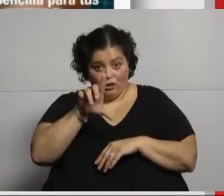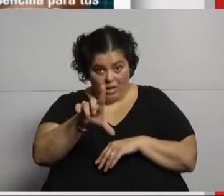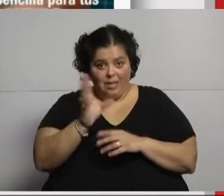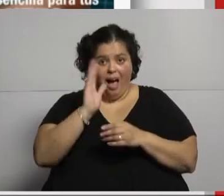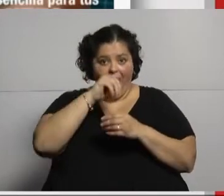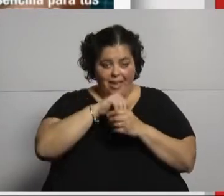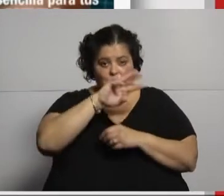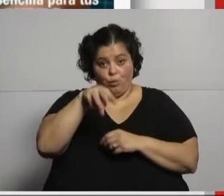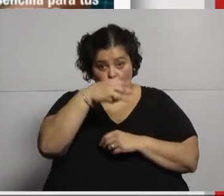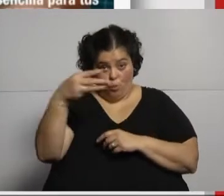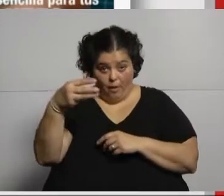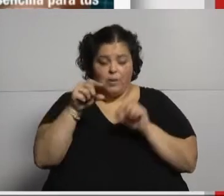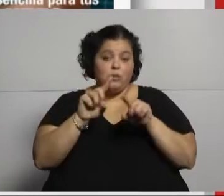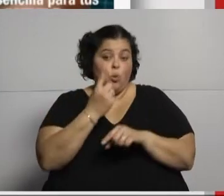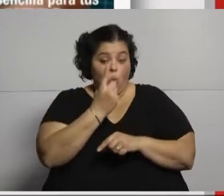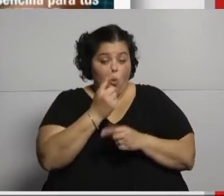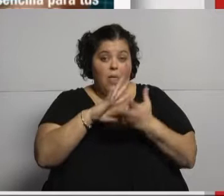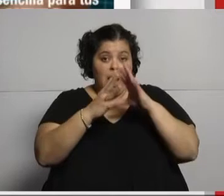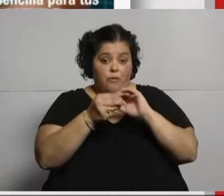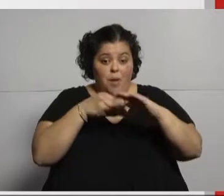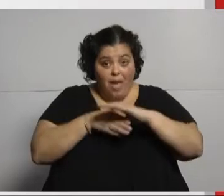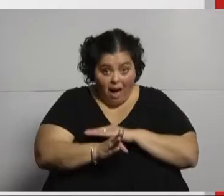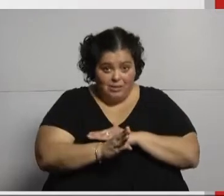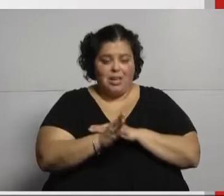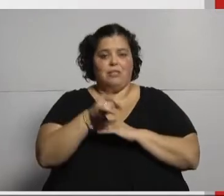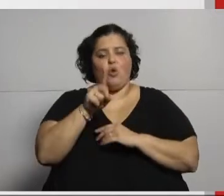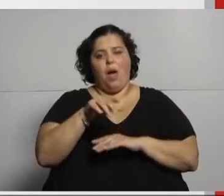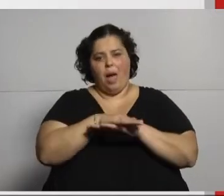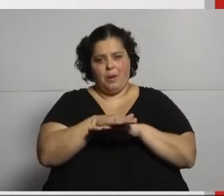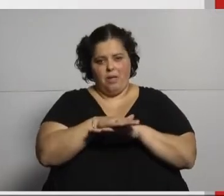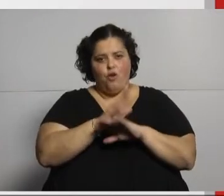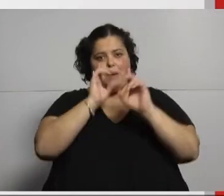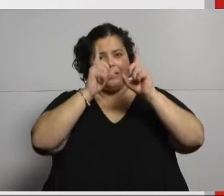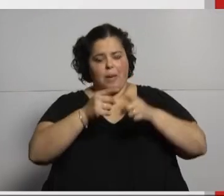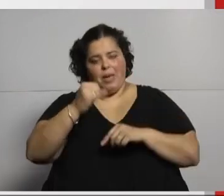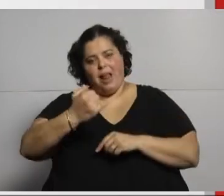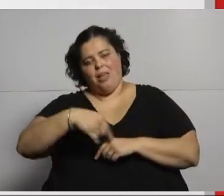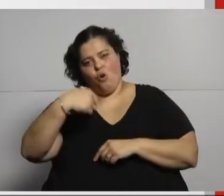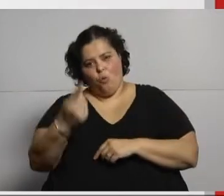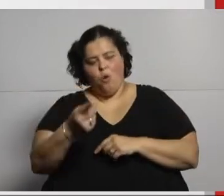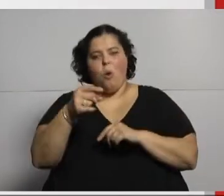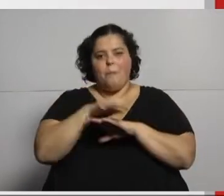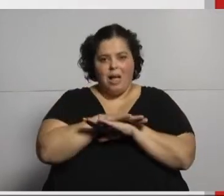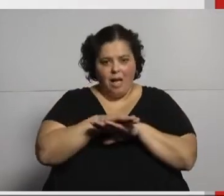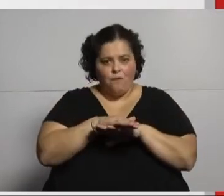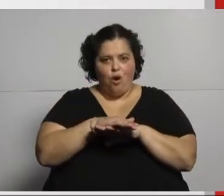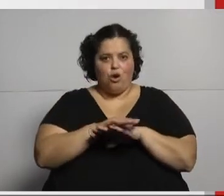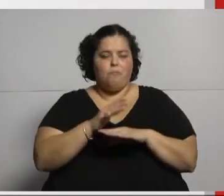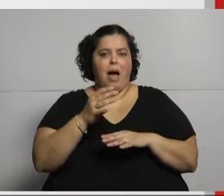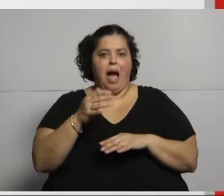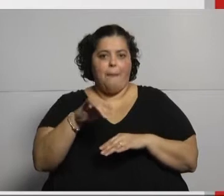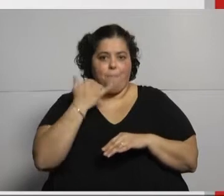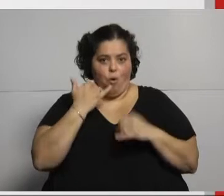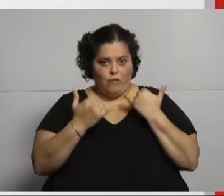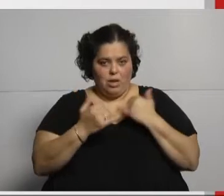de los canales de acceso a la plataforma. Tenemos también obviamente la plataforma móvil, con la intención de